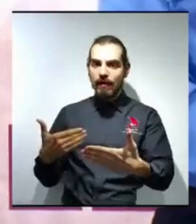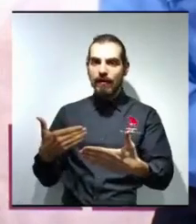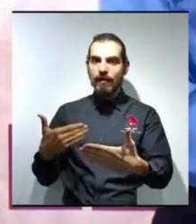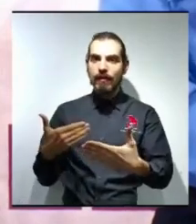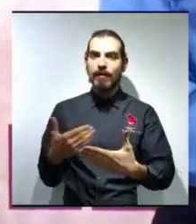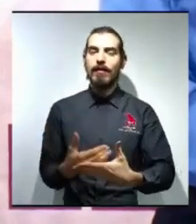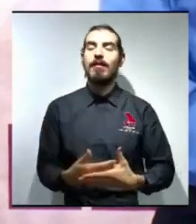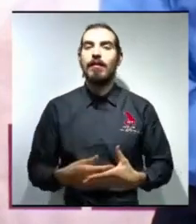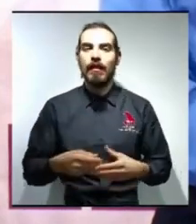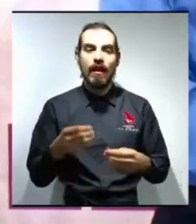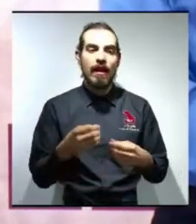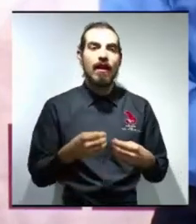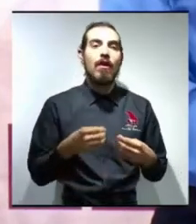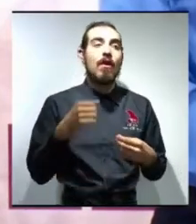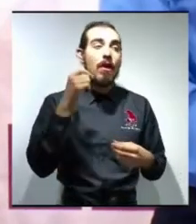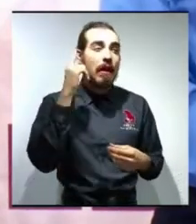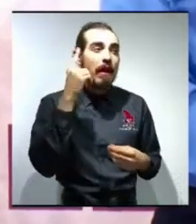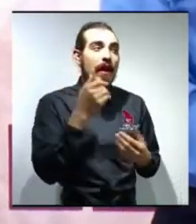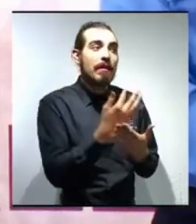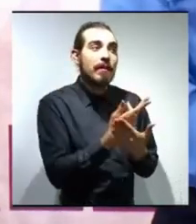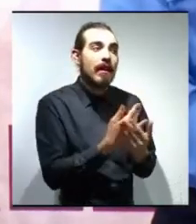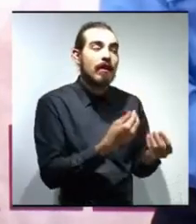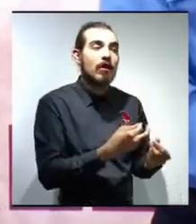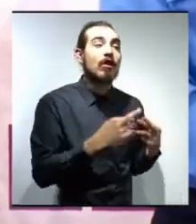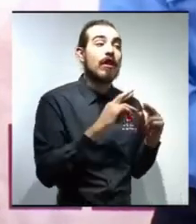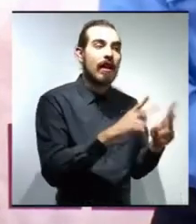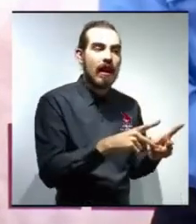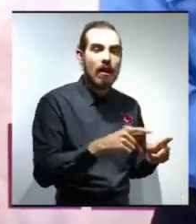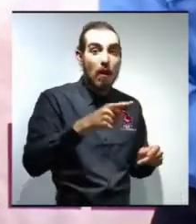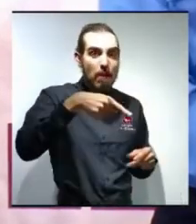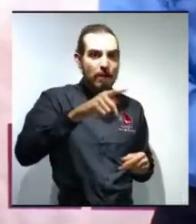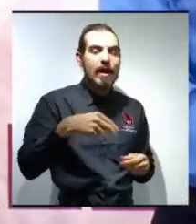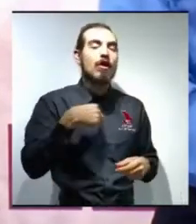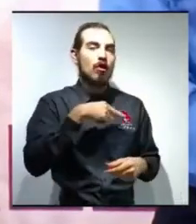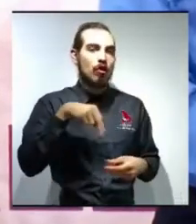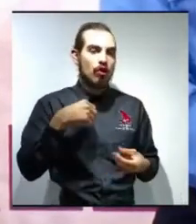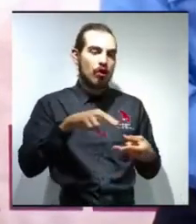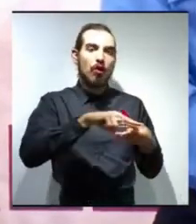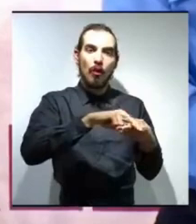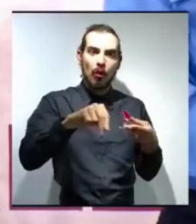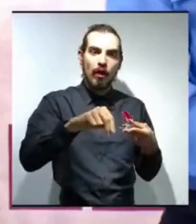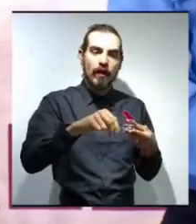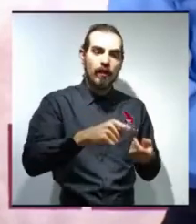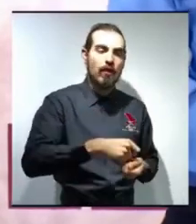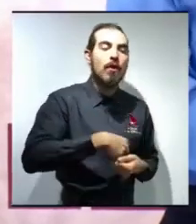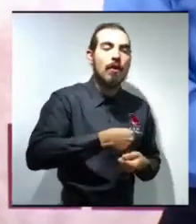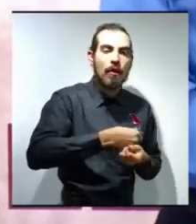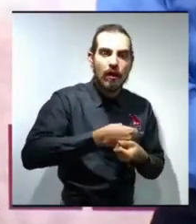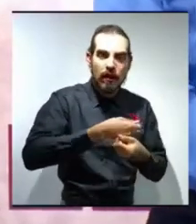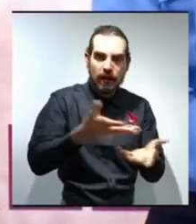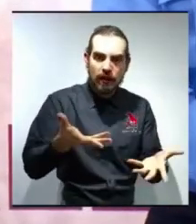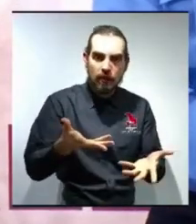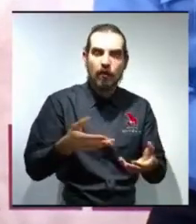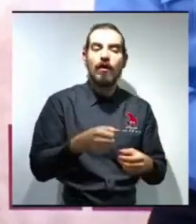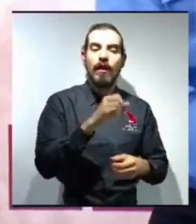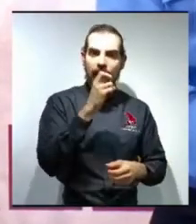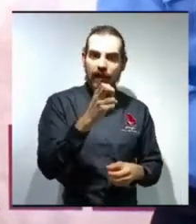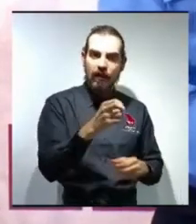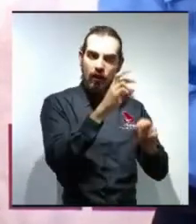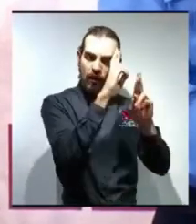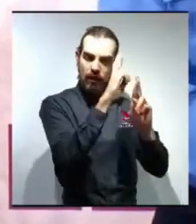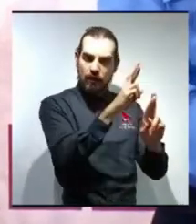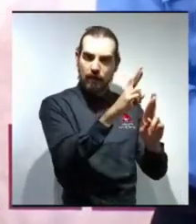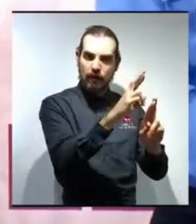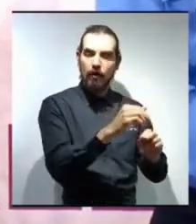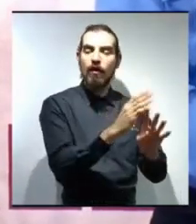les entregamos un ticket para que ellos tuvieran asegurado su lugar, este ticket se respetó, pero yo les digo